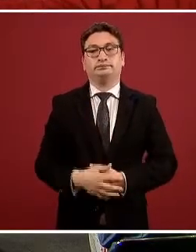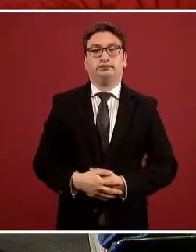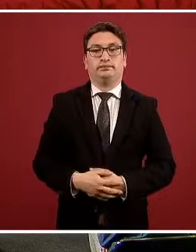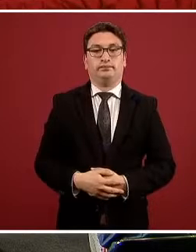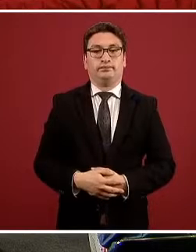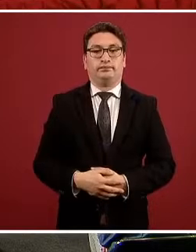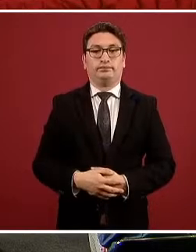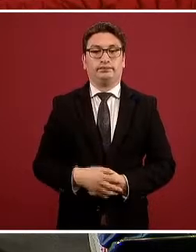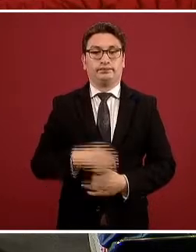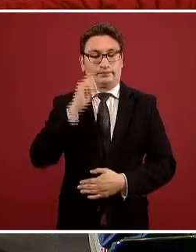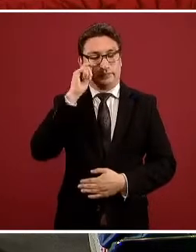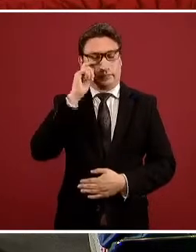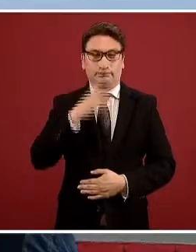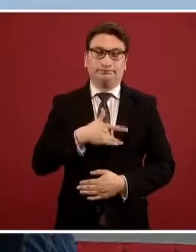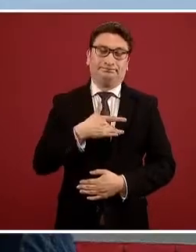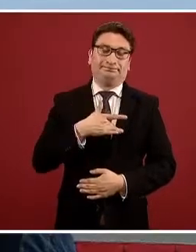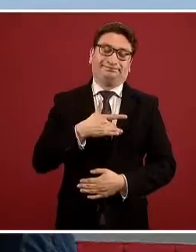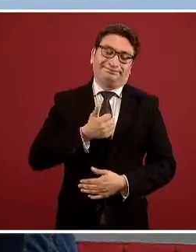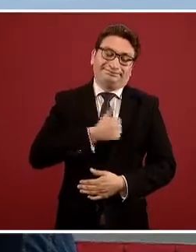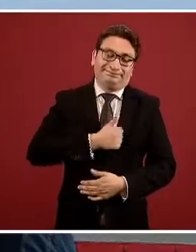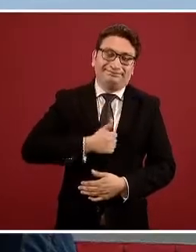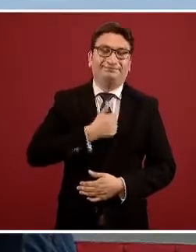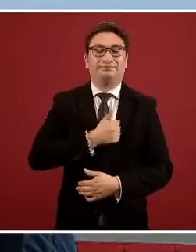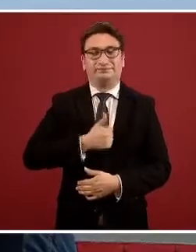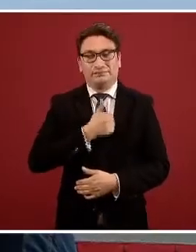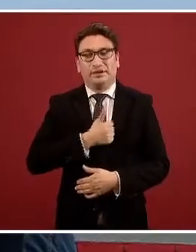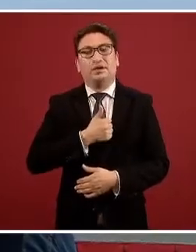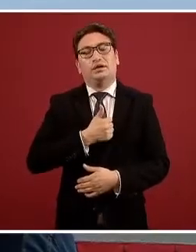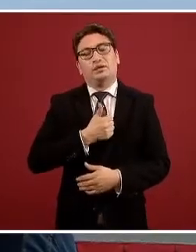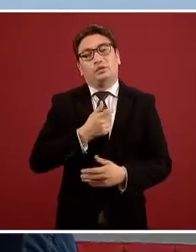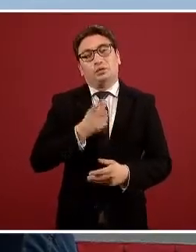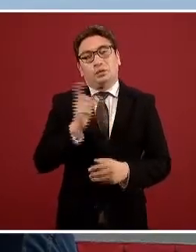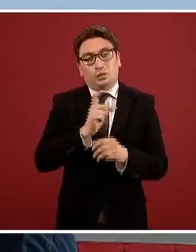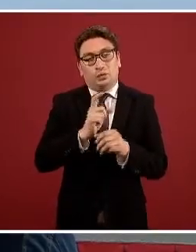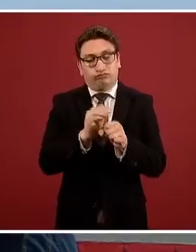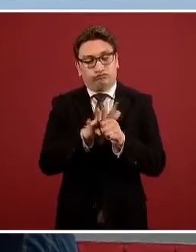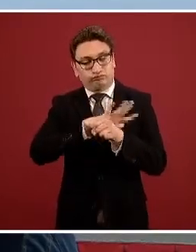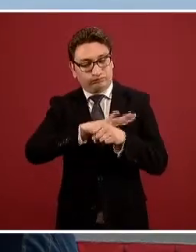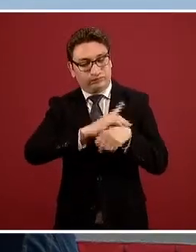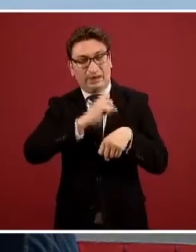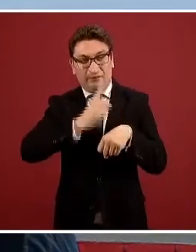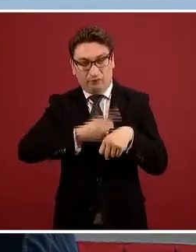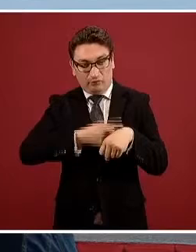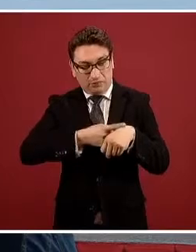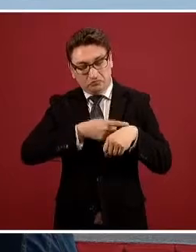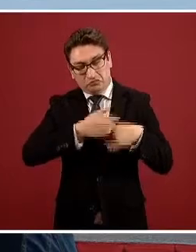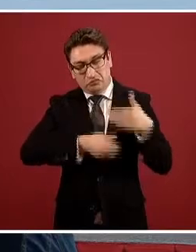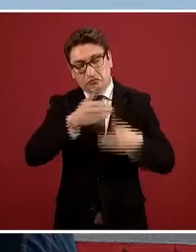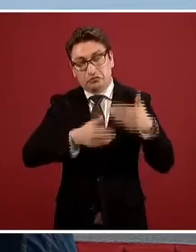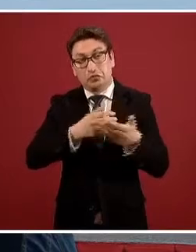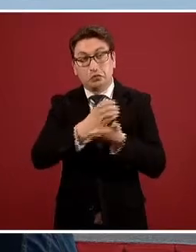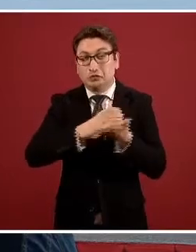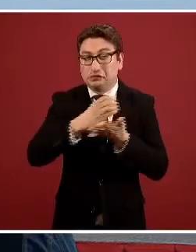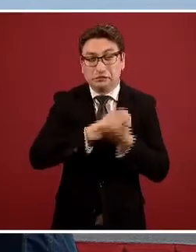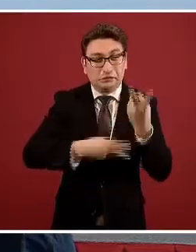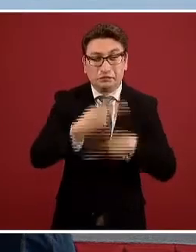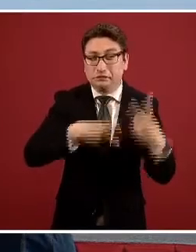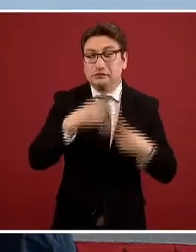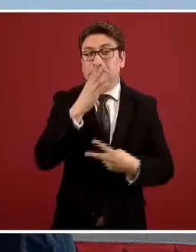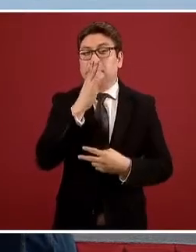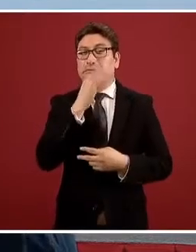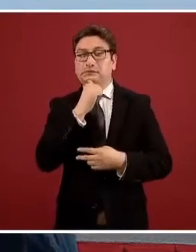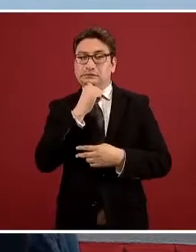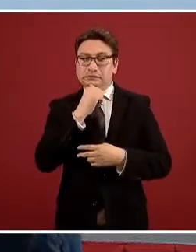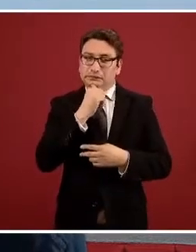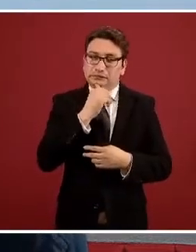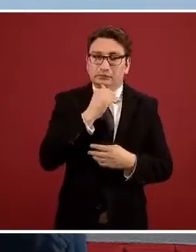La lamentable evento final de la enfermedad, cuando no resulta en curación, como